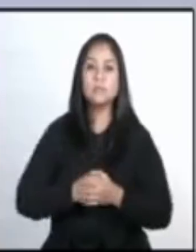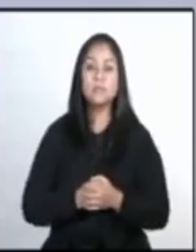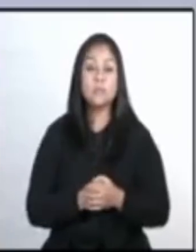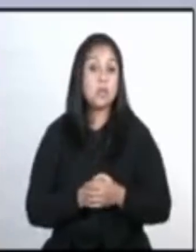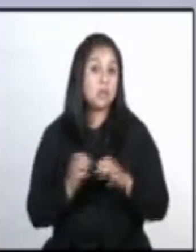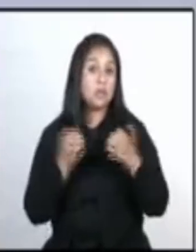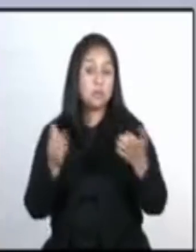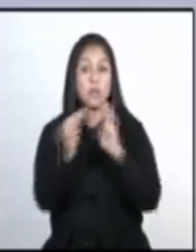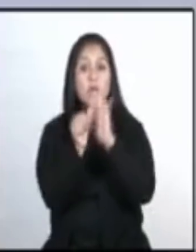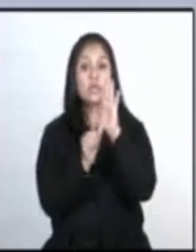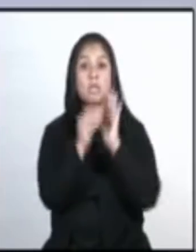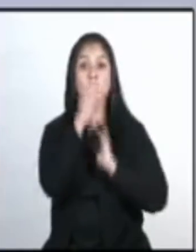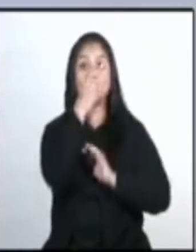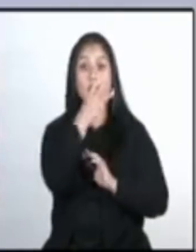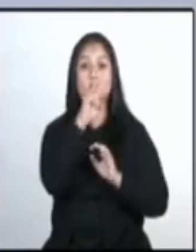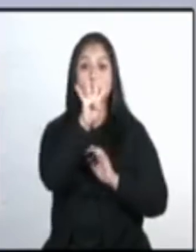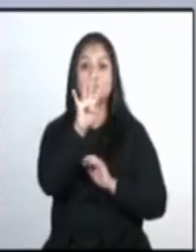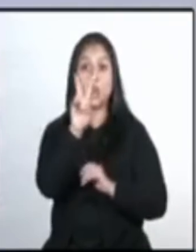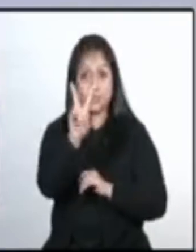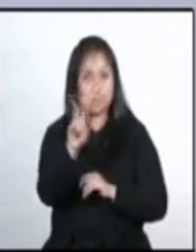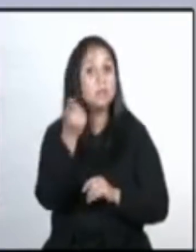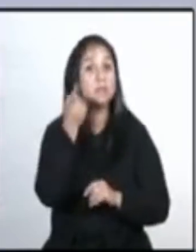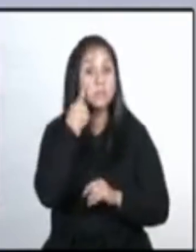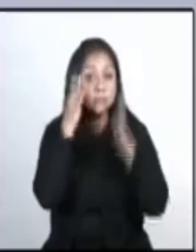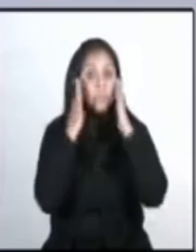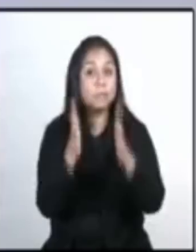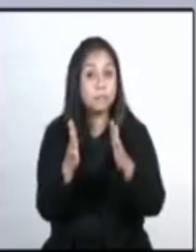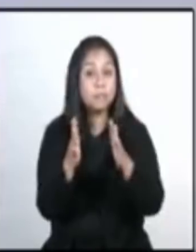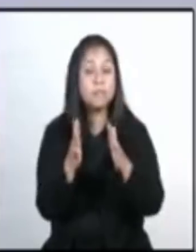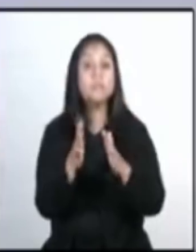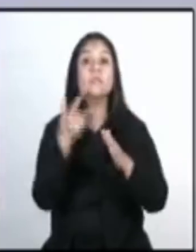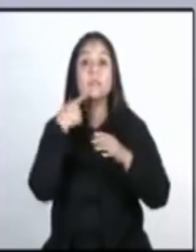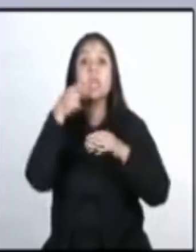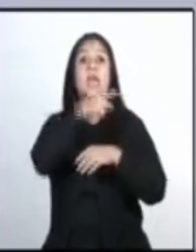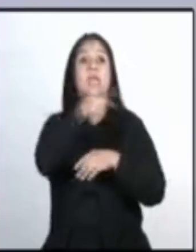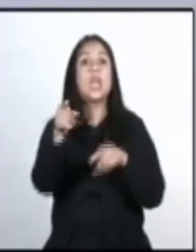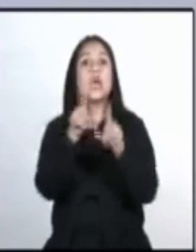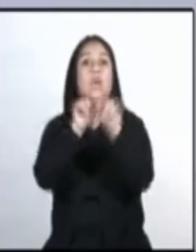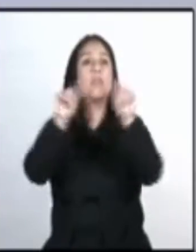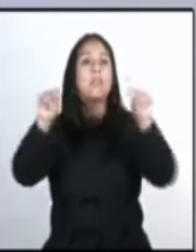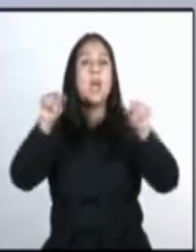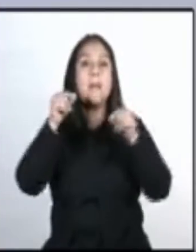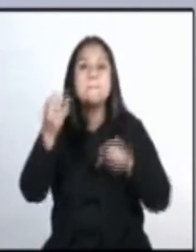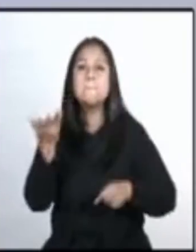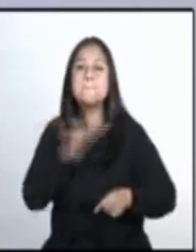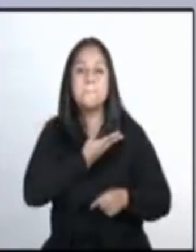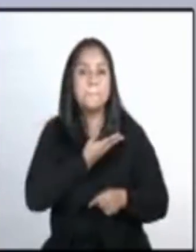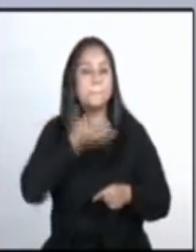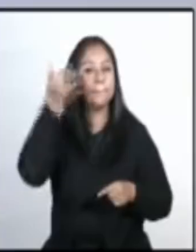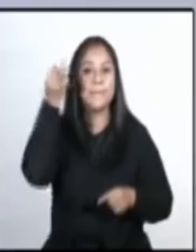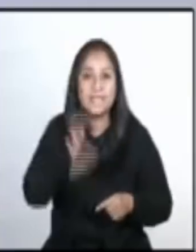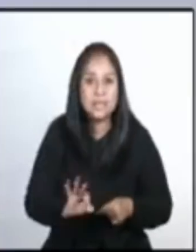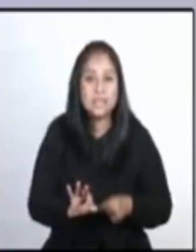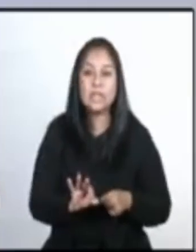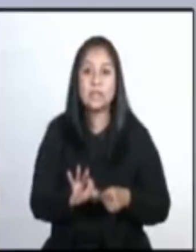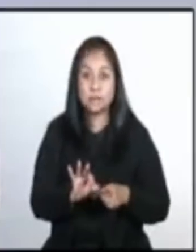respecto al artículo 342, y ojo con esto, quien esparza rumores falsos, propaguen